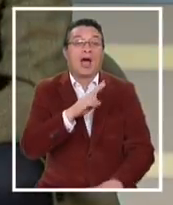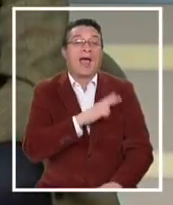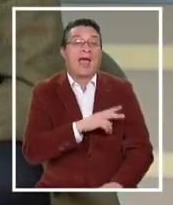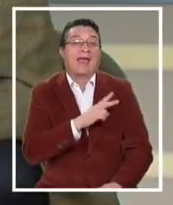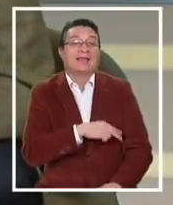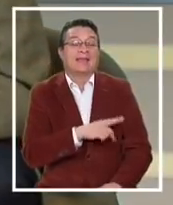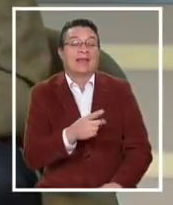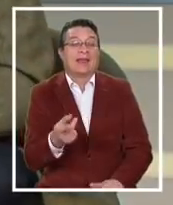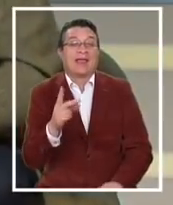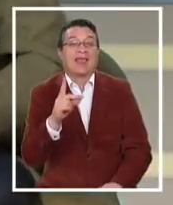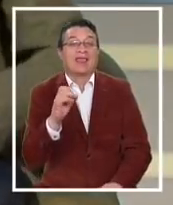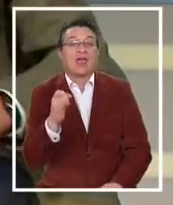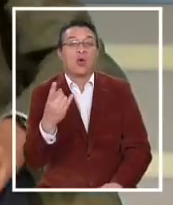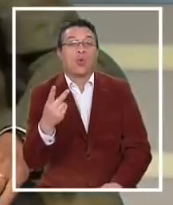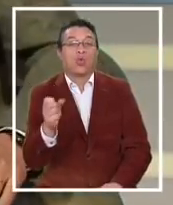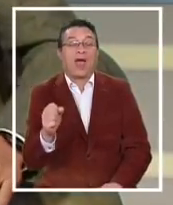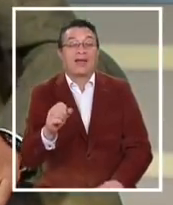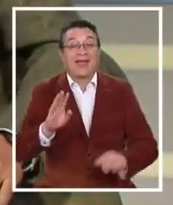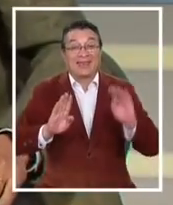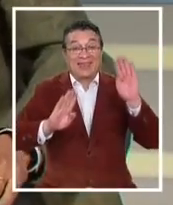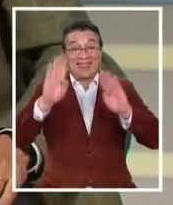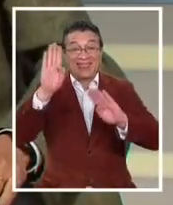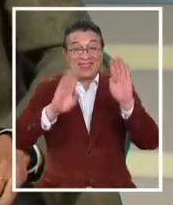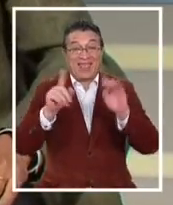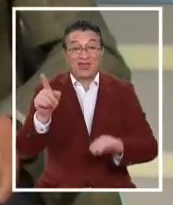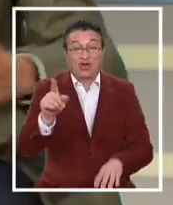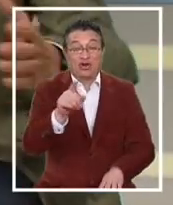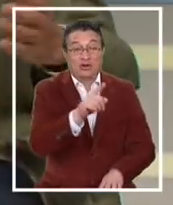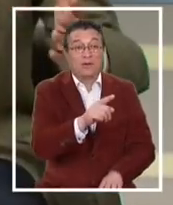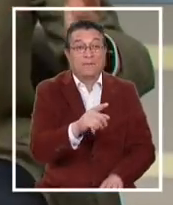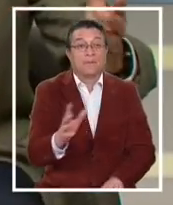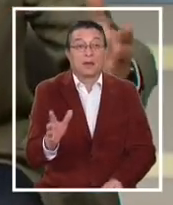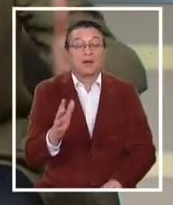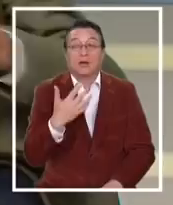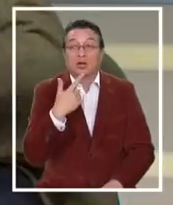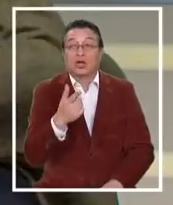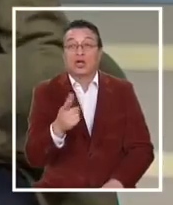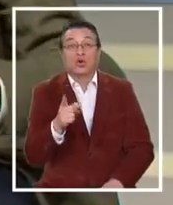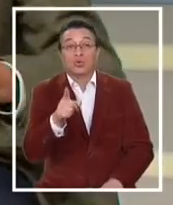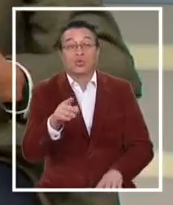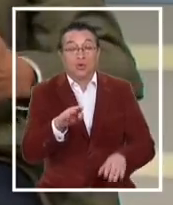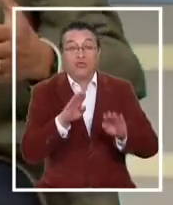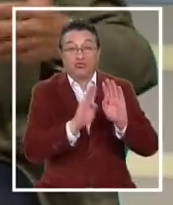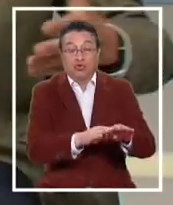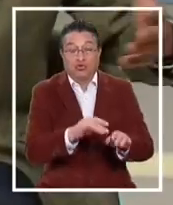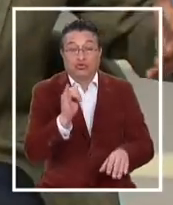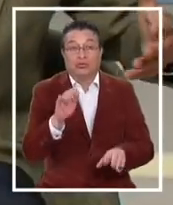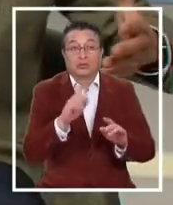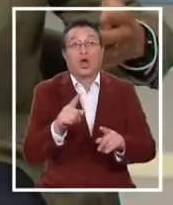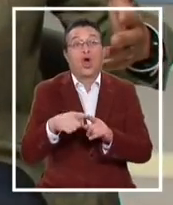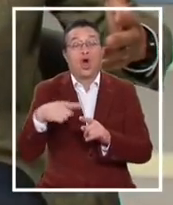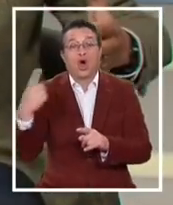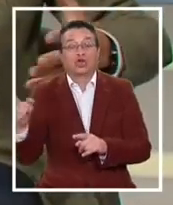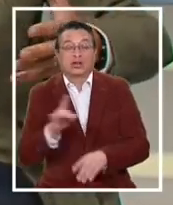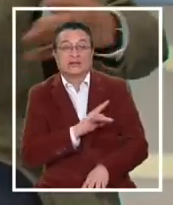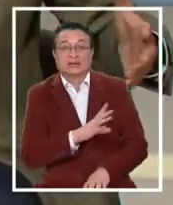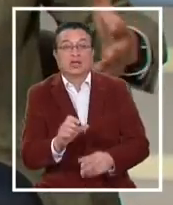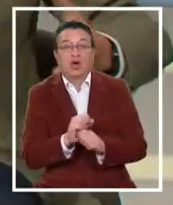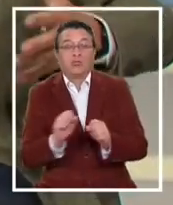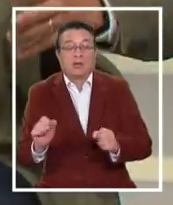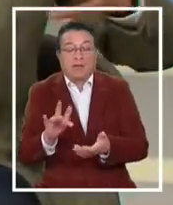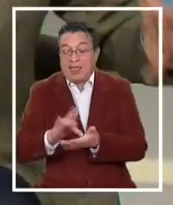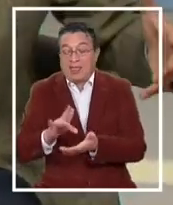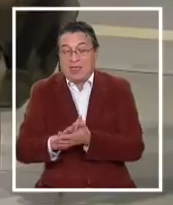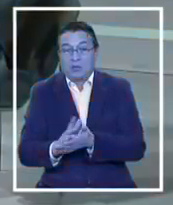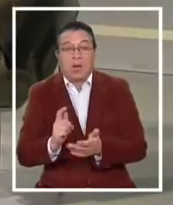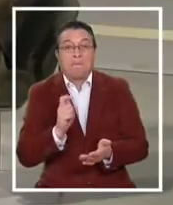a las deudas que tienen los candidatos? Por supuesto. Cosa que no, usted votó a favor. Por supuesto. Cosa que otros chilenos no pueden, que tienen deudas,